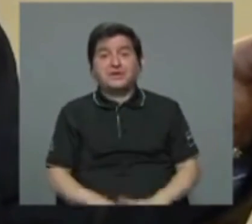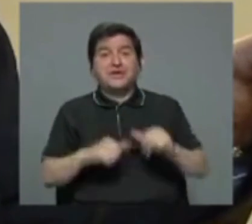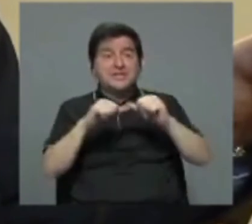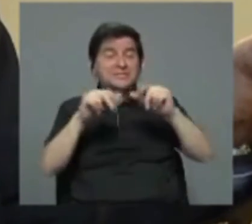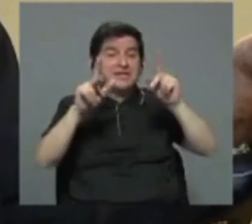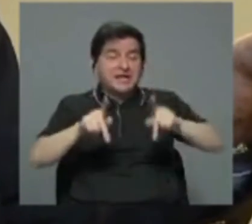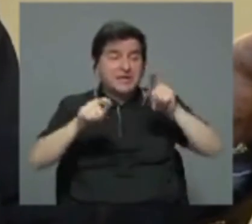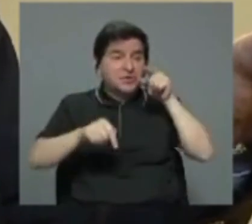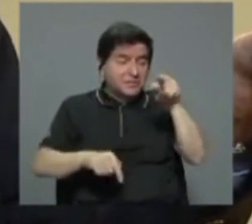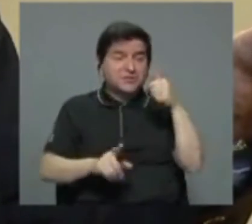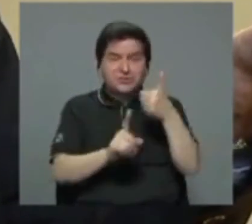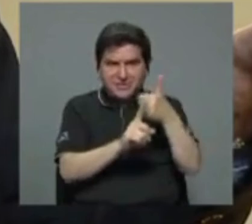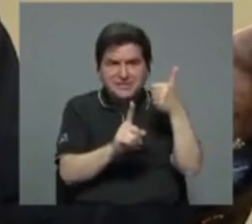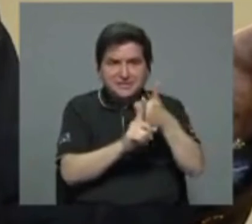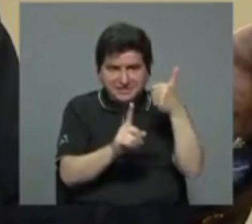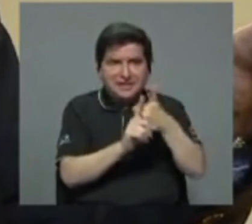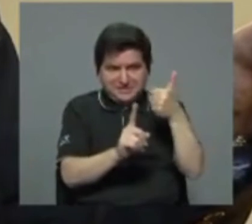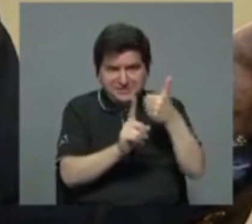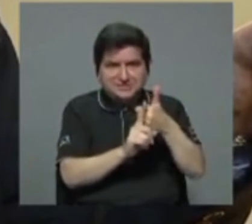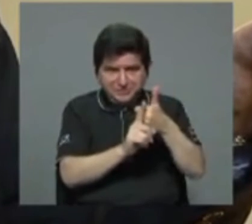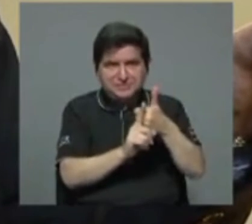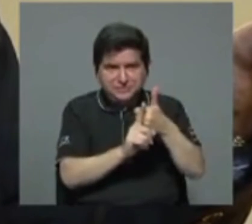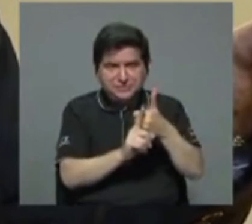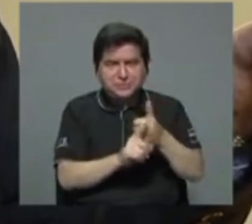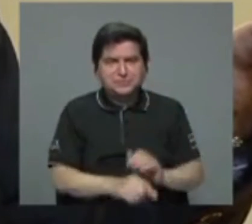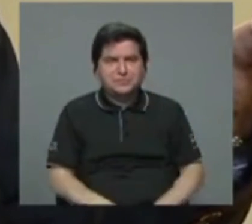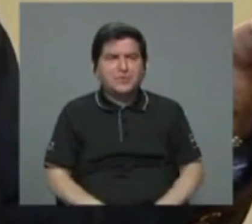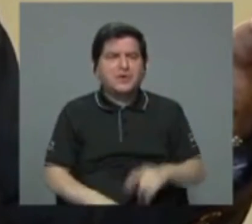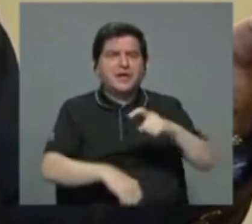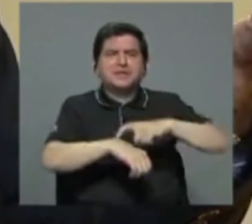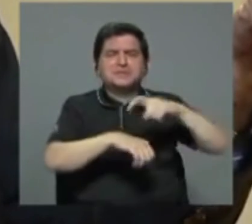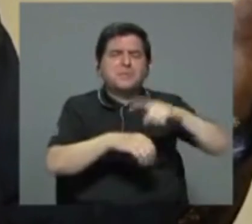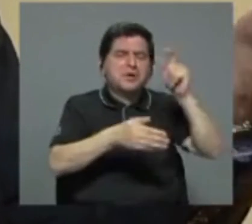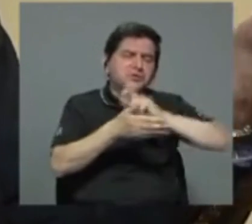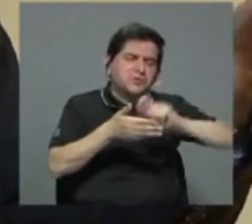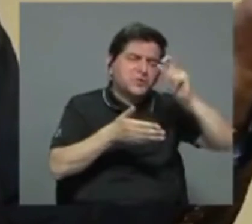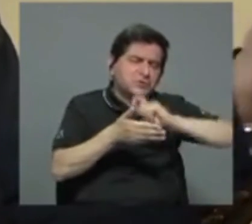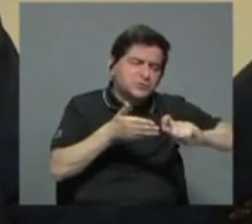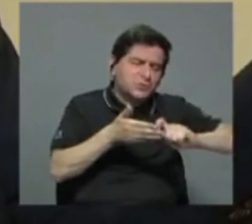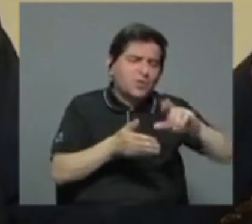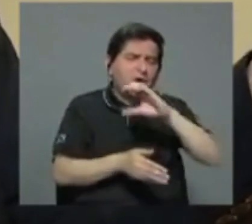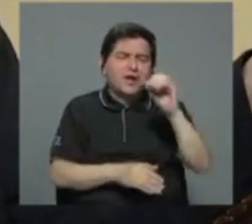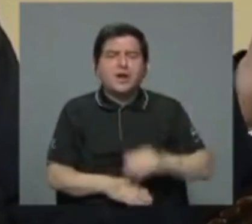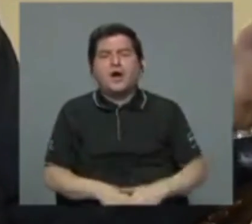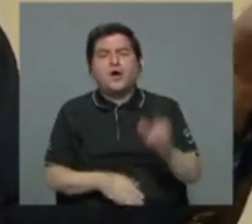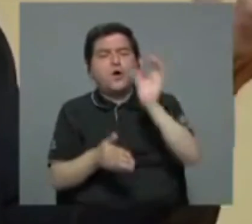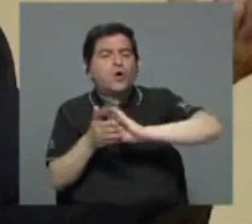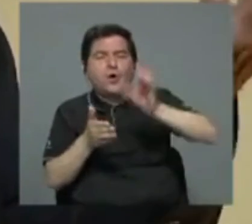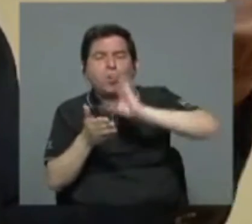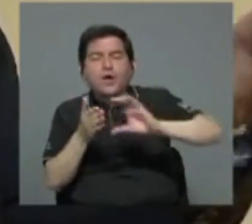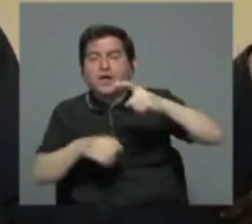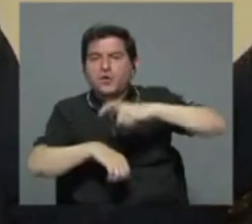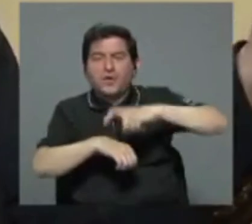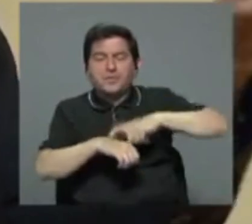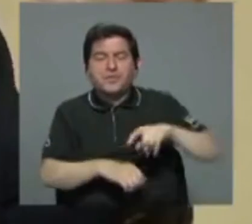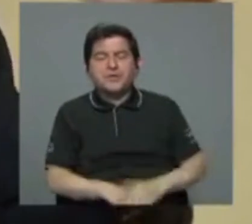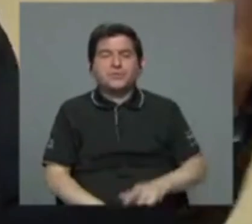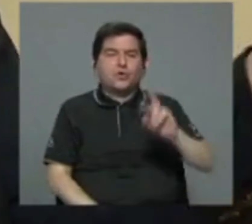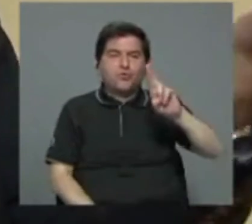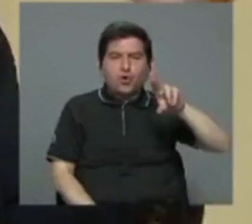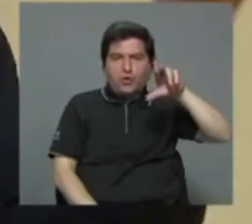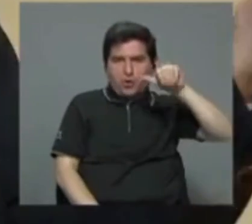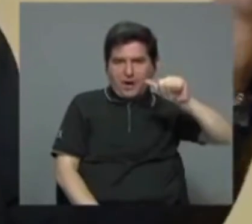gente ahí que estaba en la escuela o en la secundaria cuando don Rodrigo